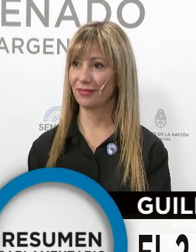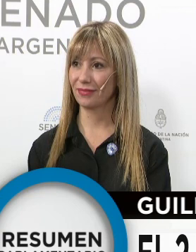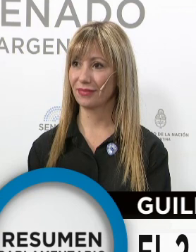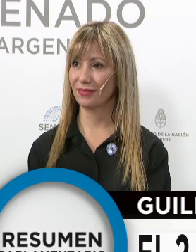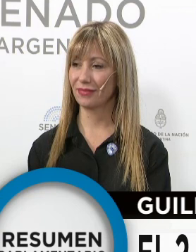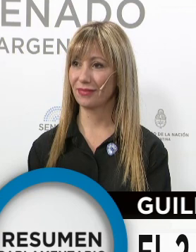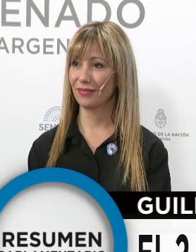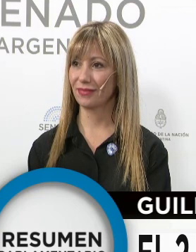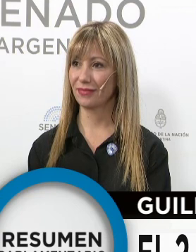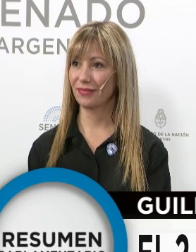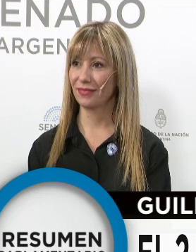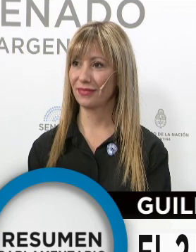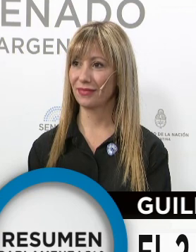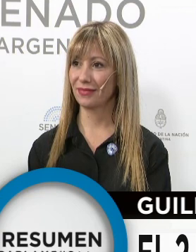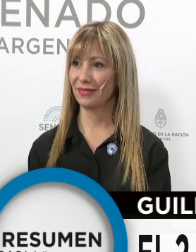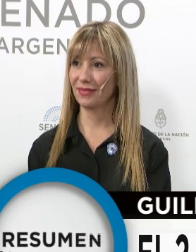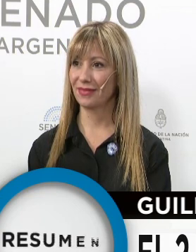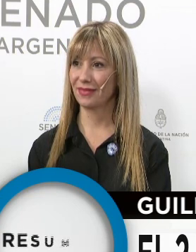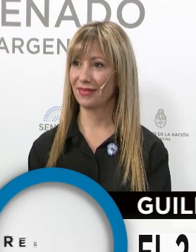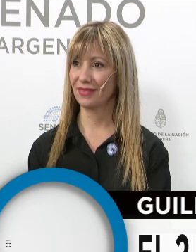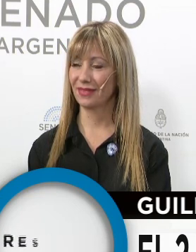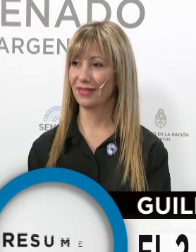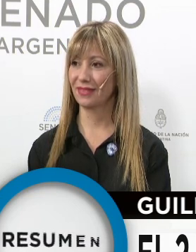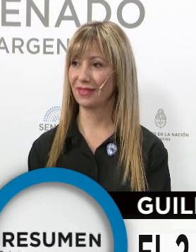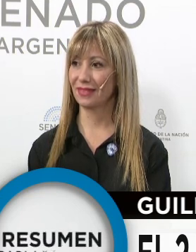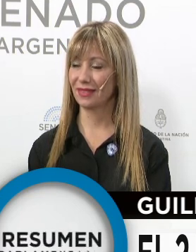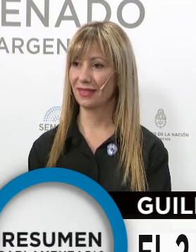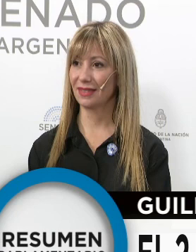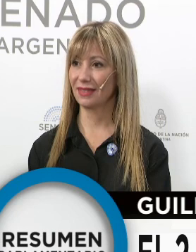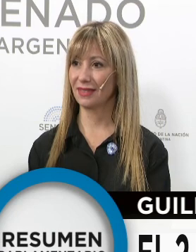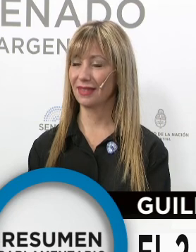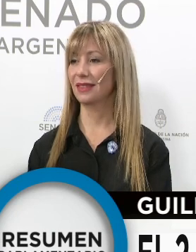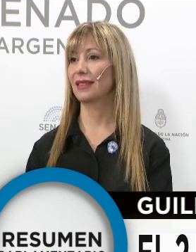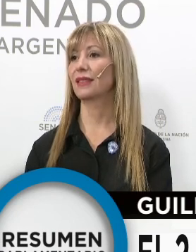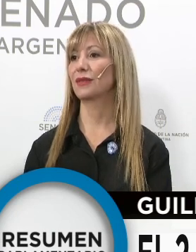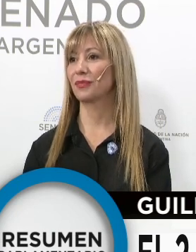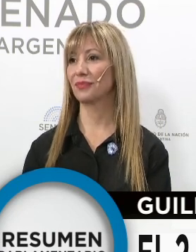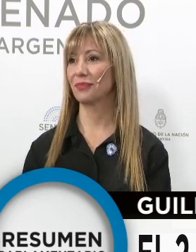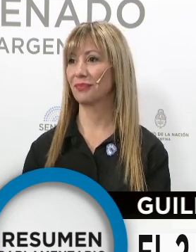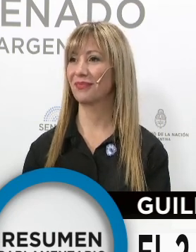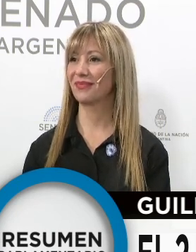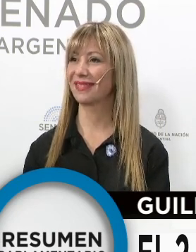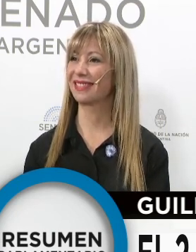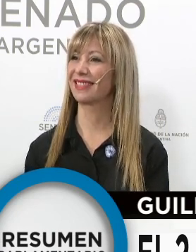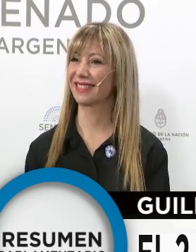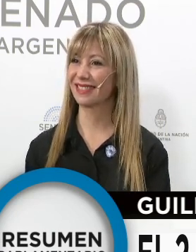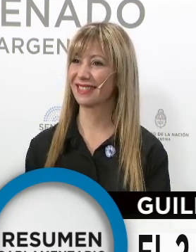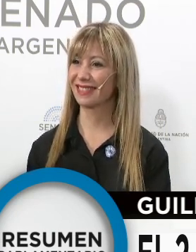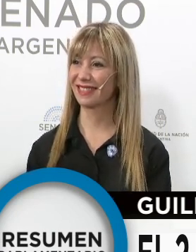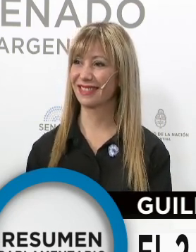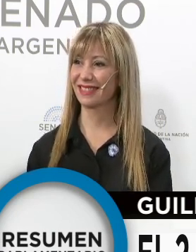Salón Eva Perón. No, yo quiero agradecerle a ustedes que les cuesta traerme a las pantallas